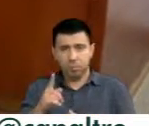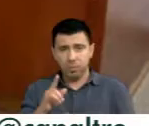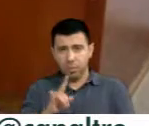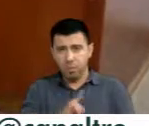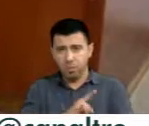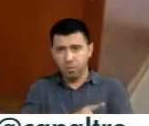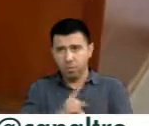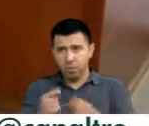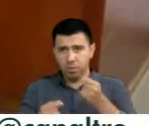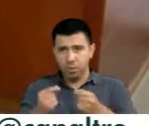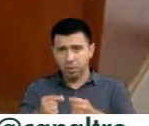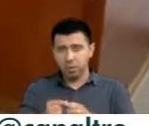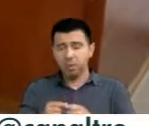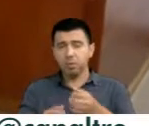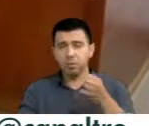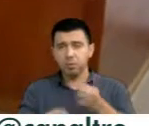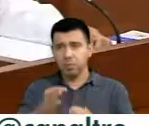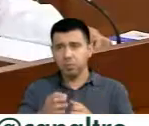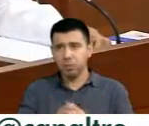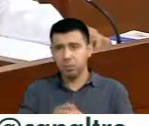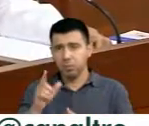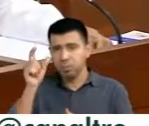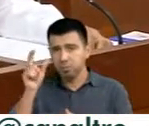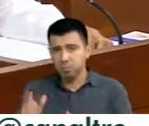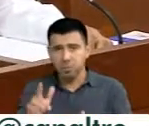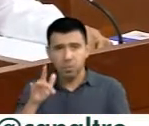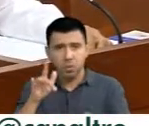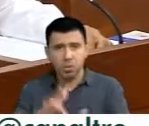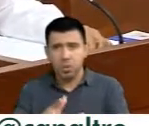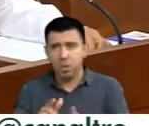esta investigación, pero Rafael Horacio Núñez no